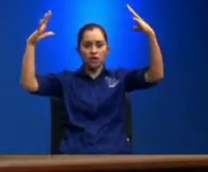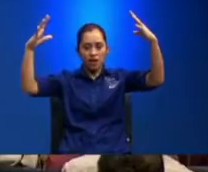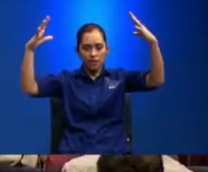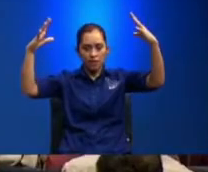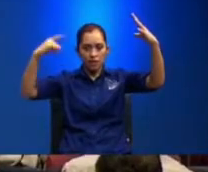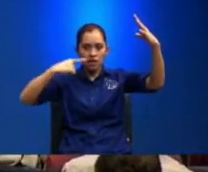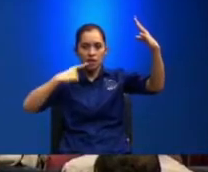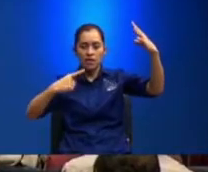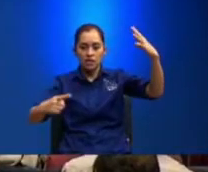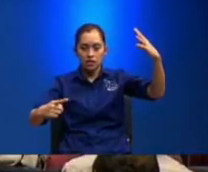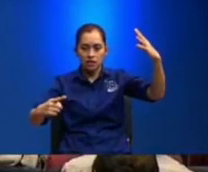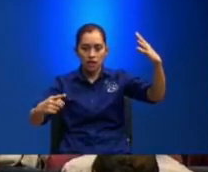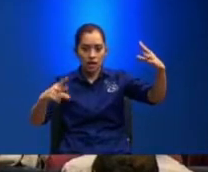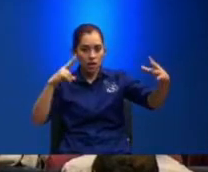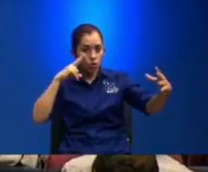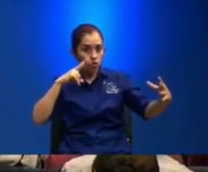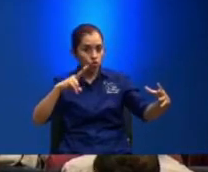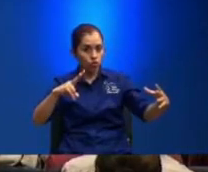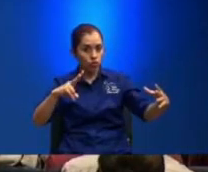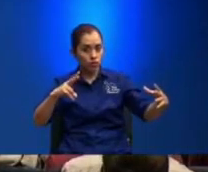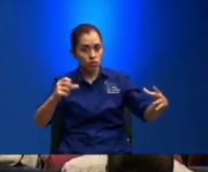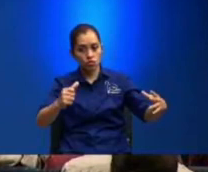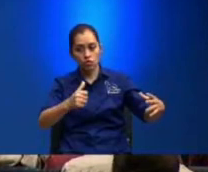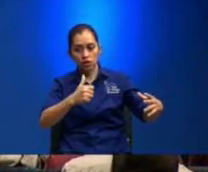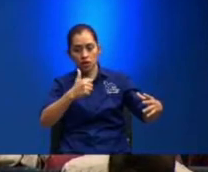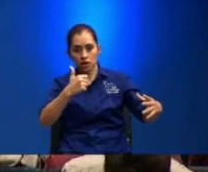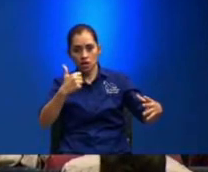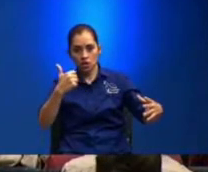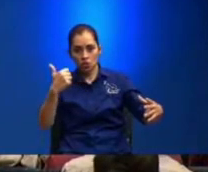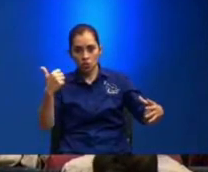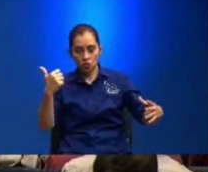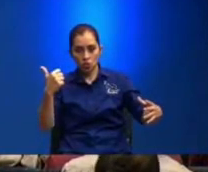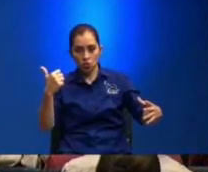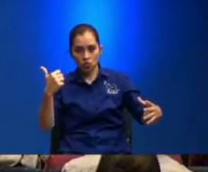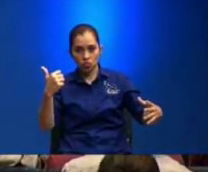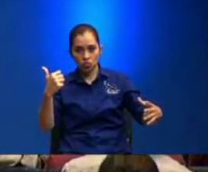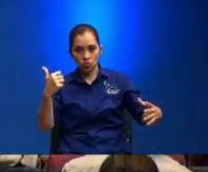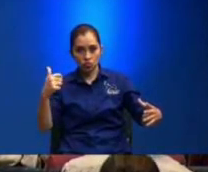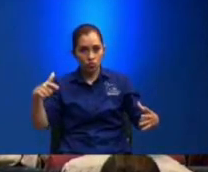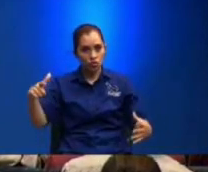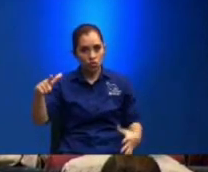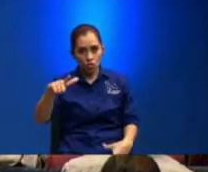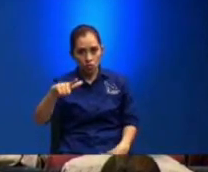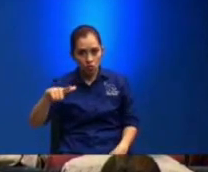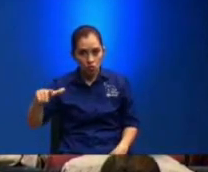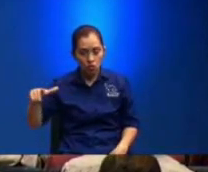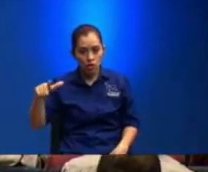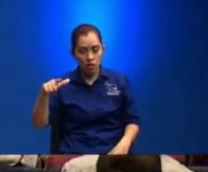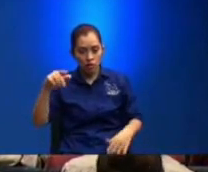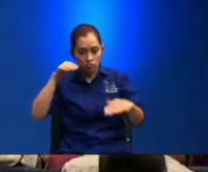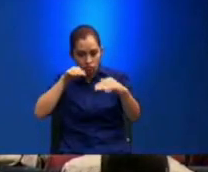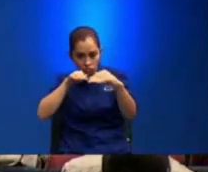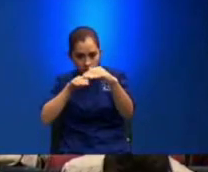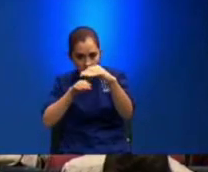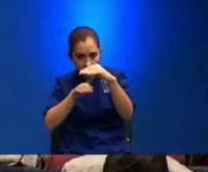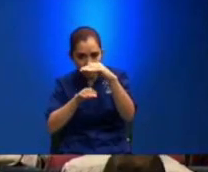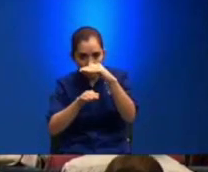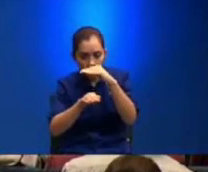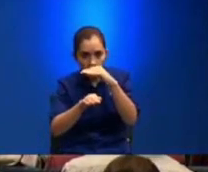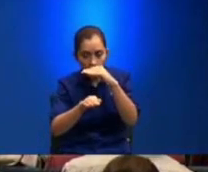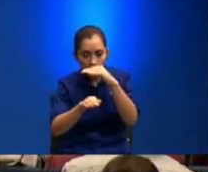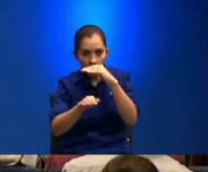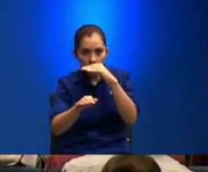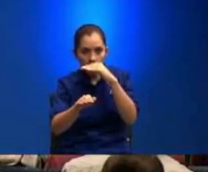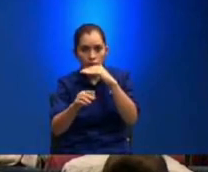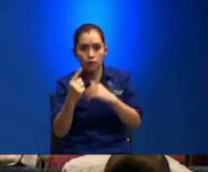lado o sea cuestiones puramente satánicas y yo digo y los dos hermanos no eso no